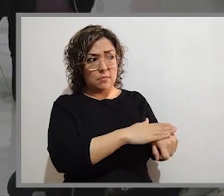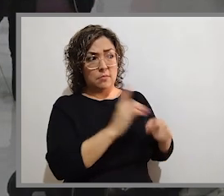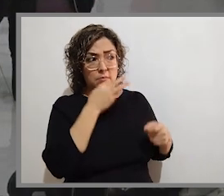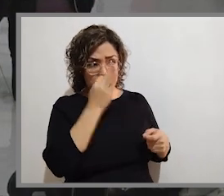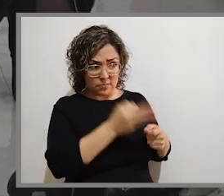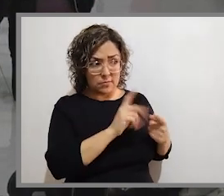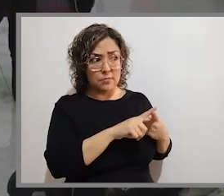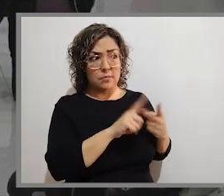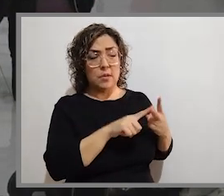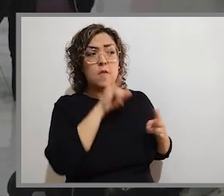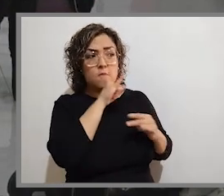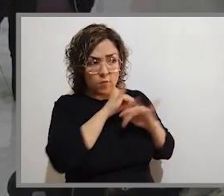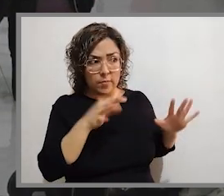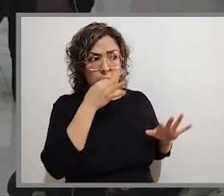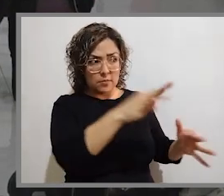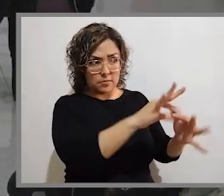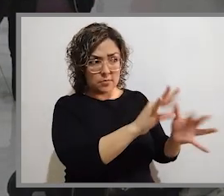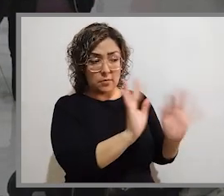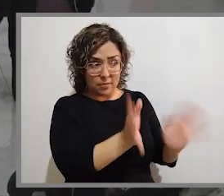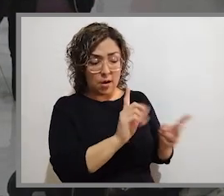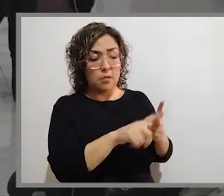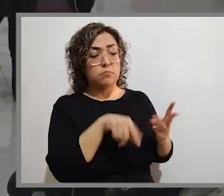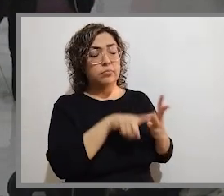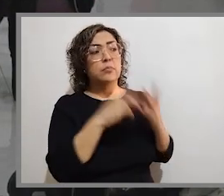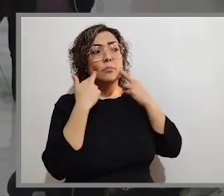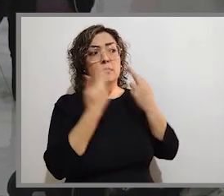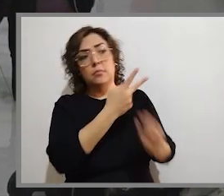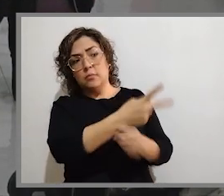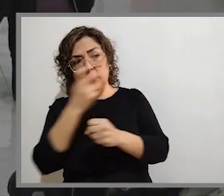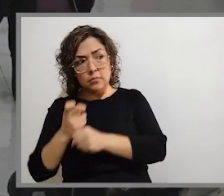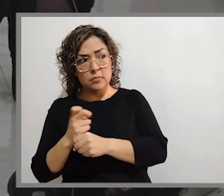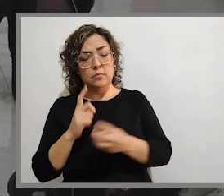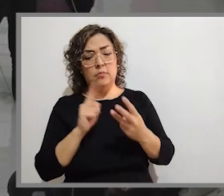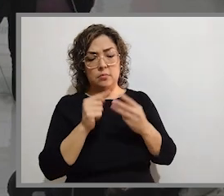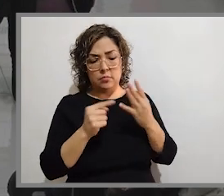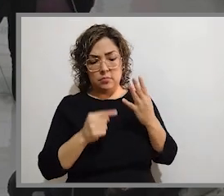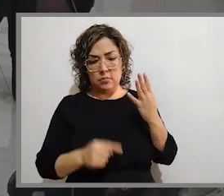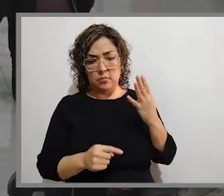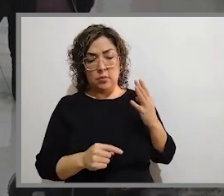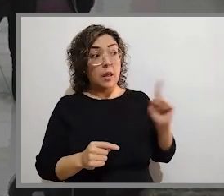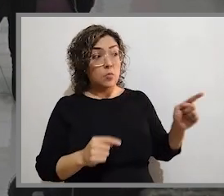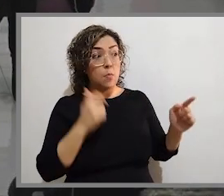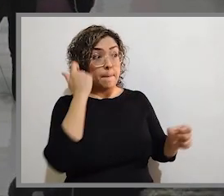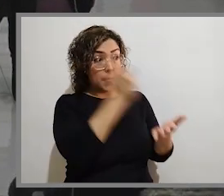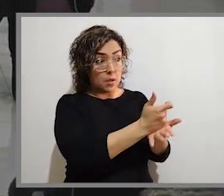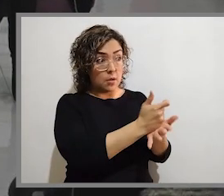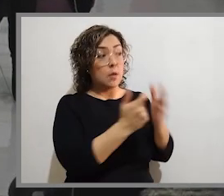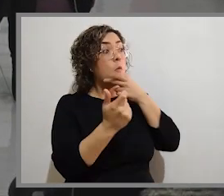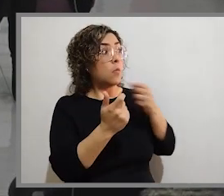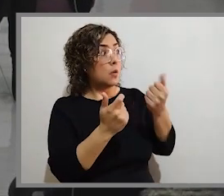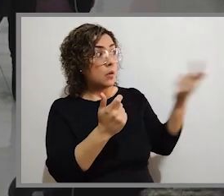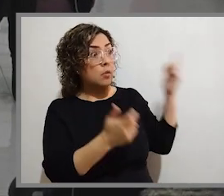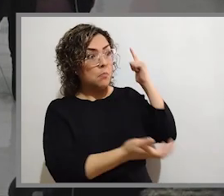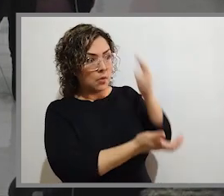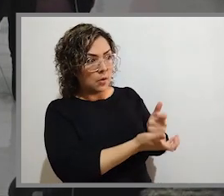haces tal, ya que empiezas a decir ejemplos, no, eso sí me pasó. Eso es